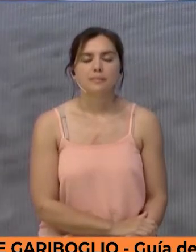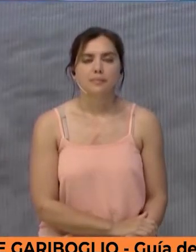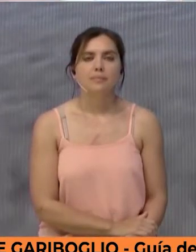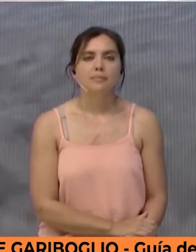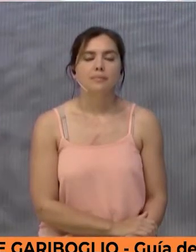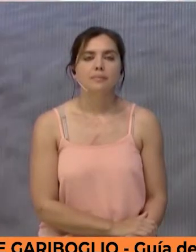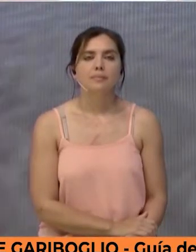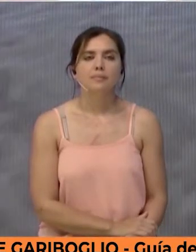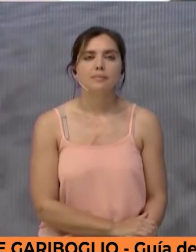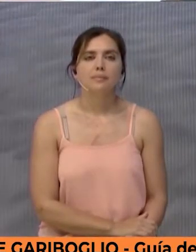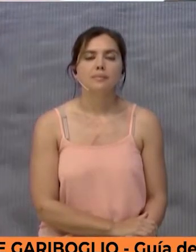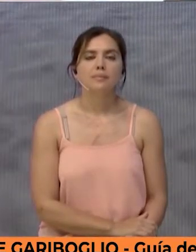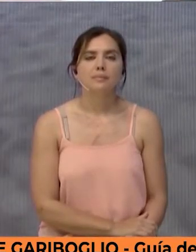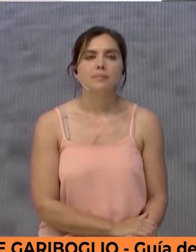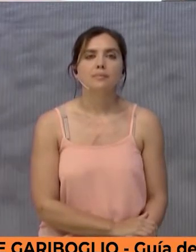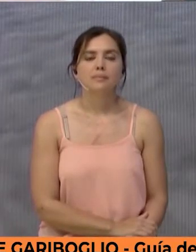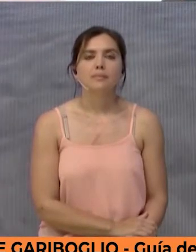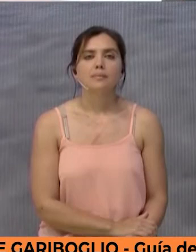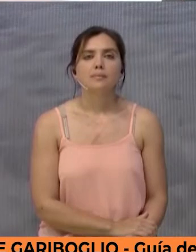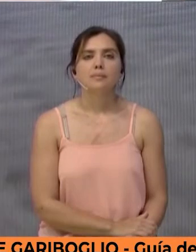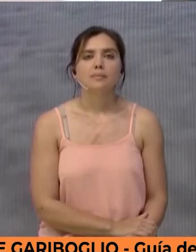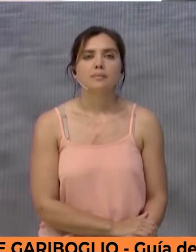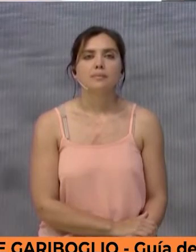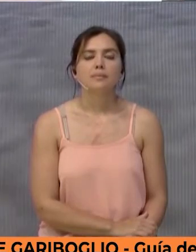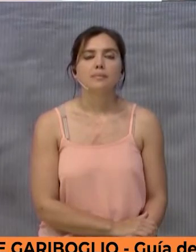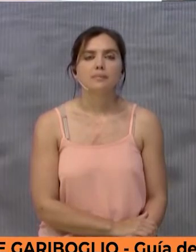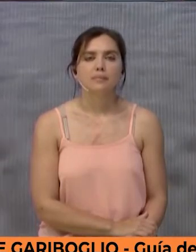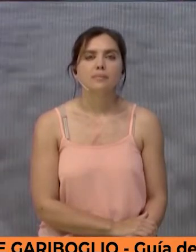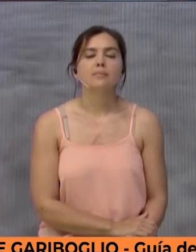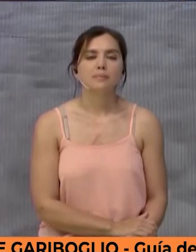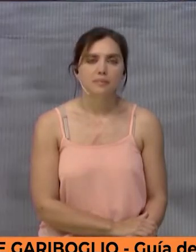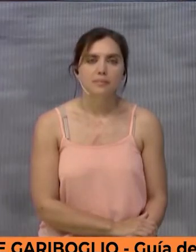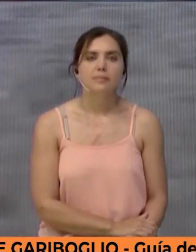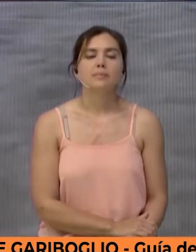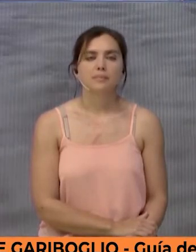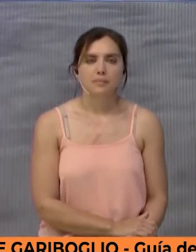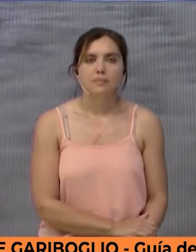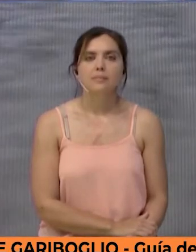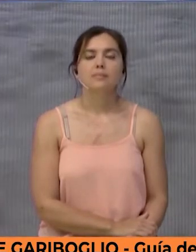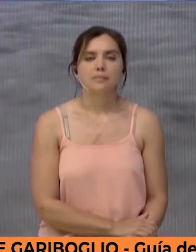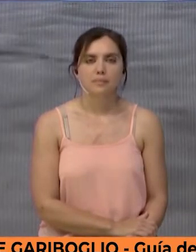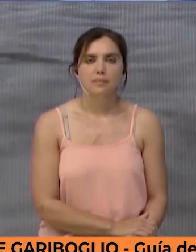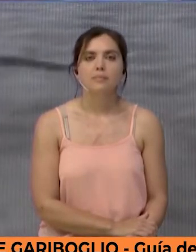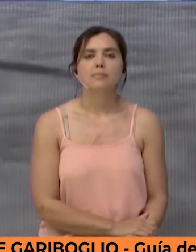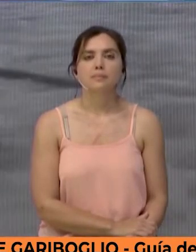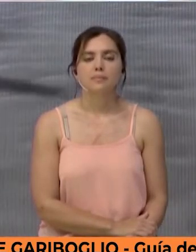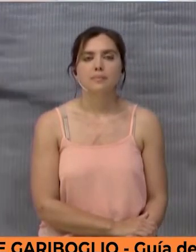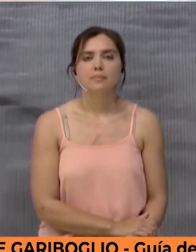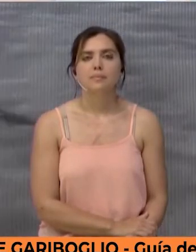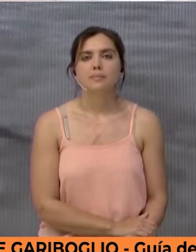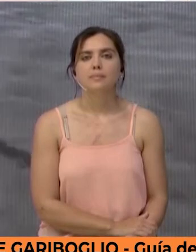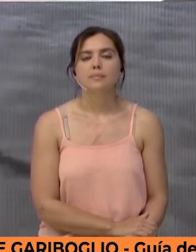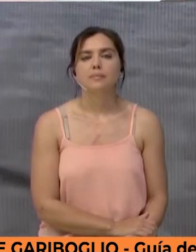interiores y los espacios inundables del valle aluvial del río Paraná son lugares de reproducción de los peces. Es vital ese espacio. porque